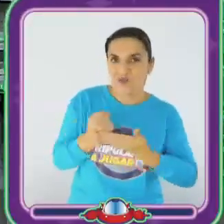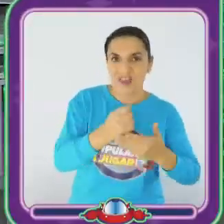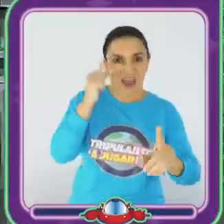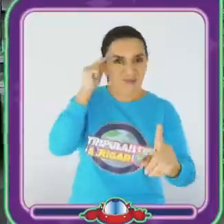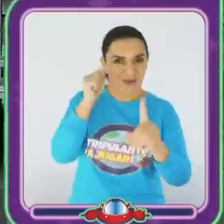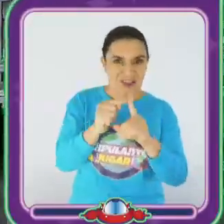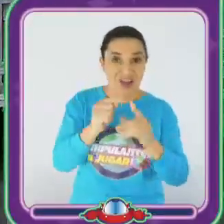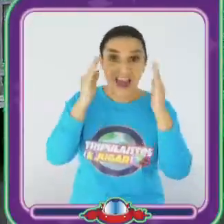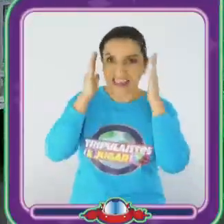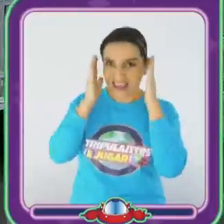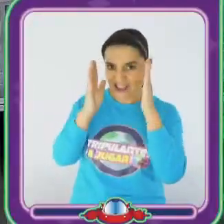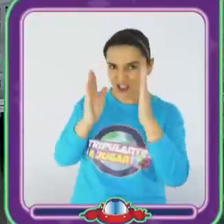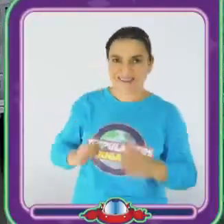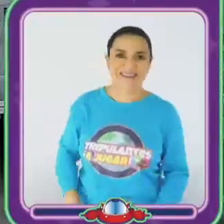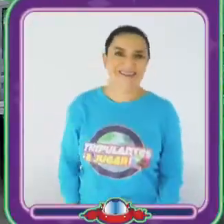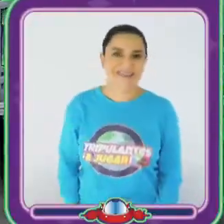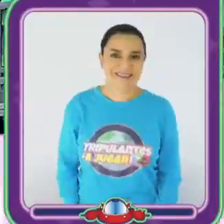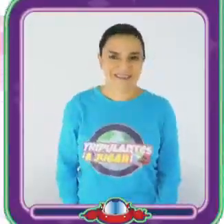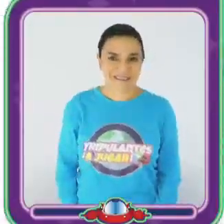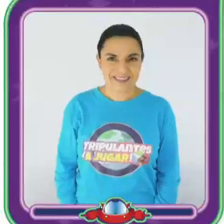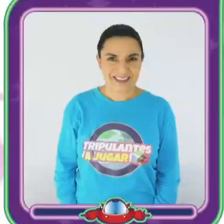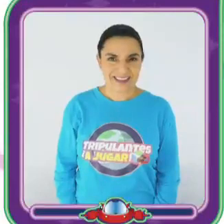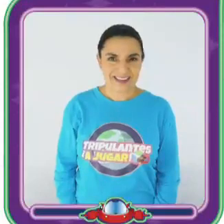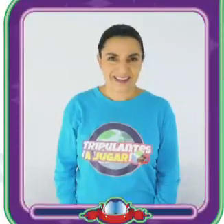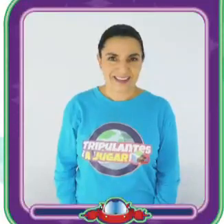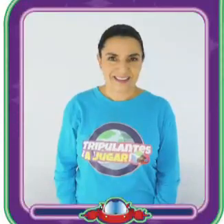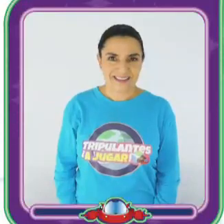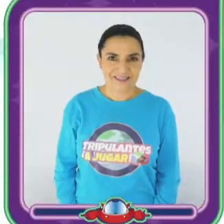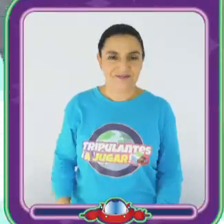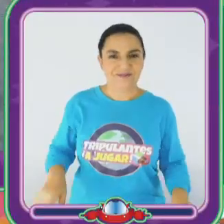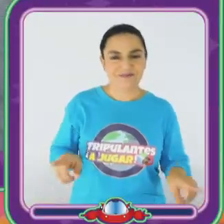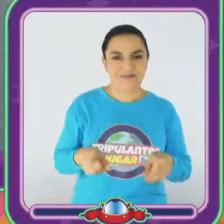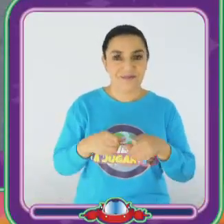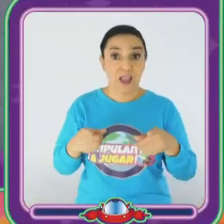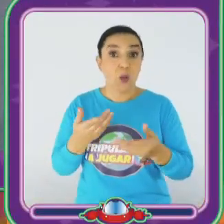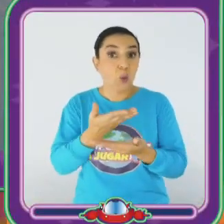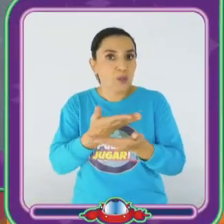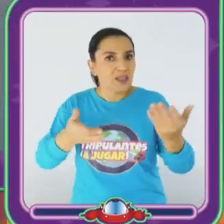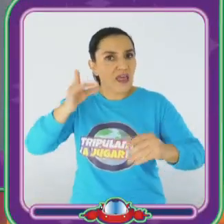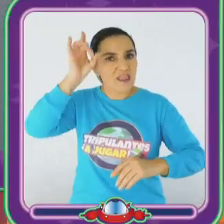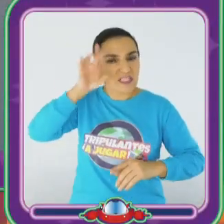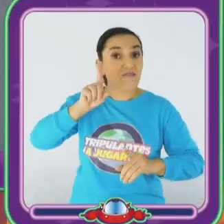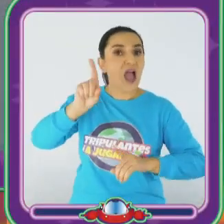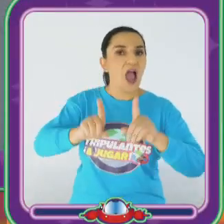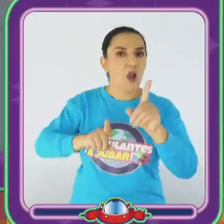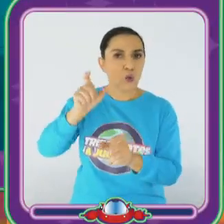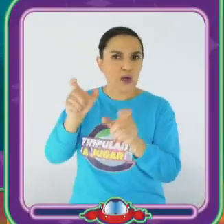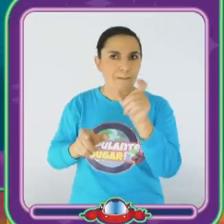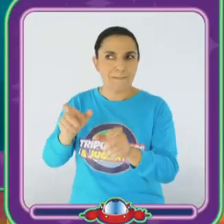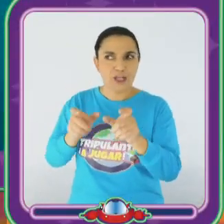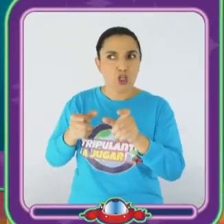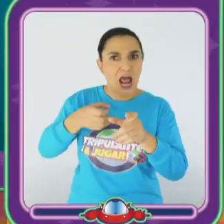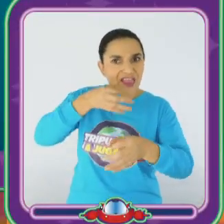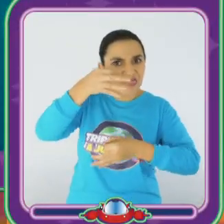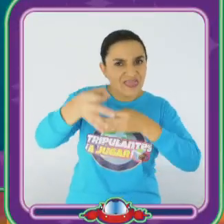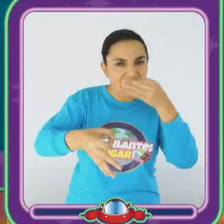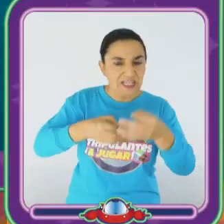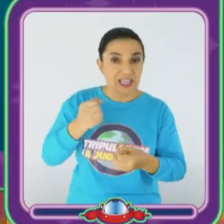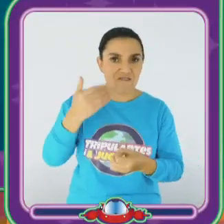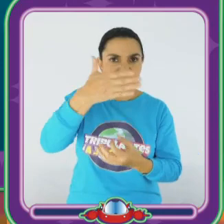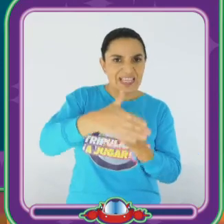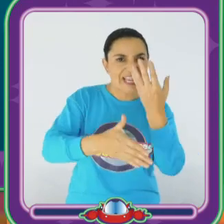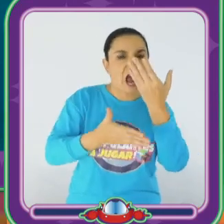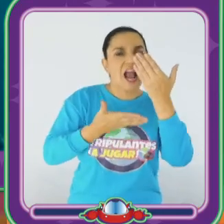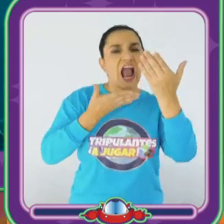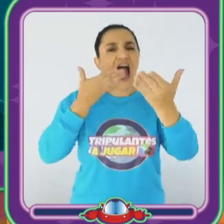ayudar con esta misión. Atención. Se ¿Sabían que algunas personas dicen que las